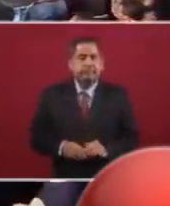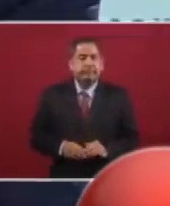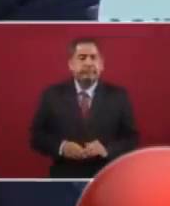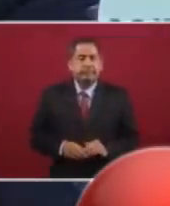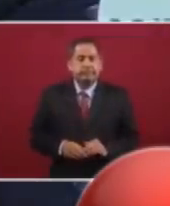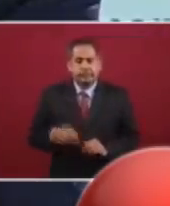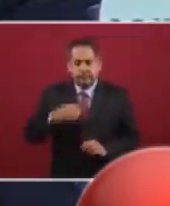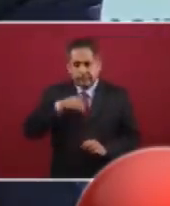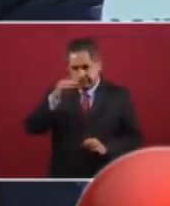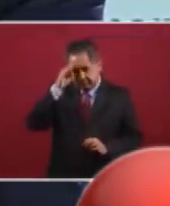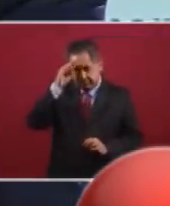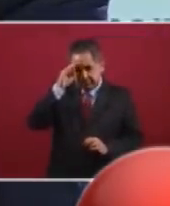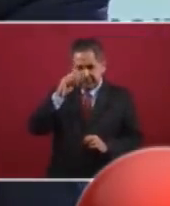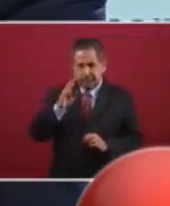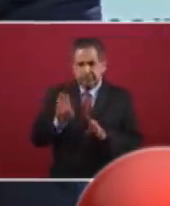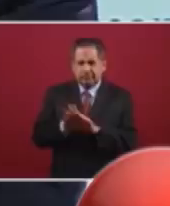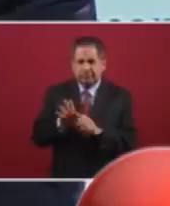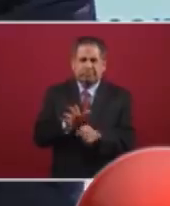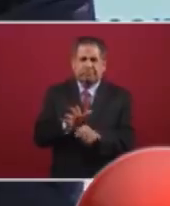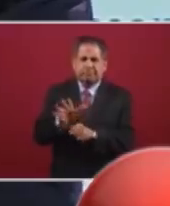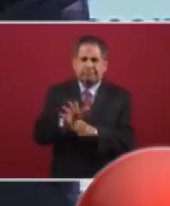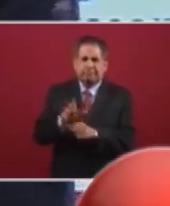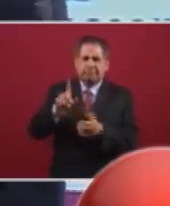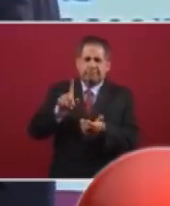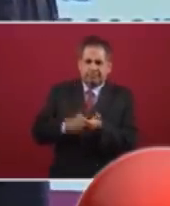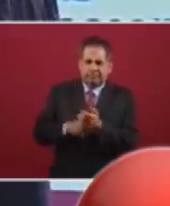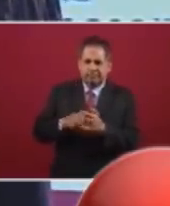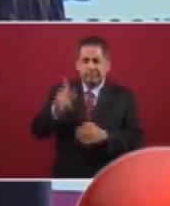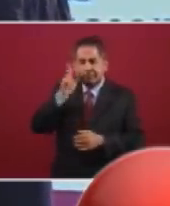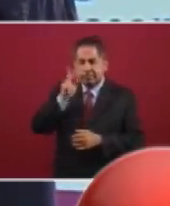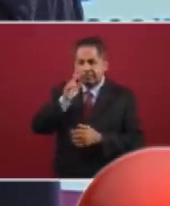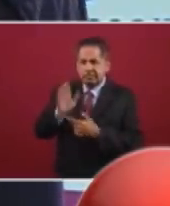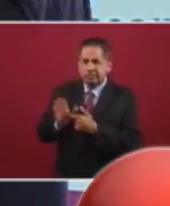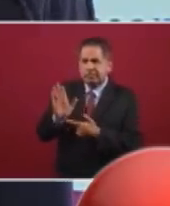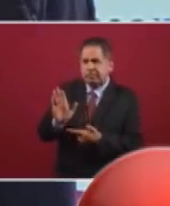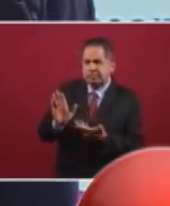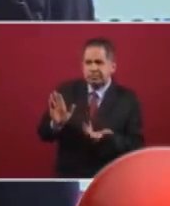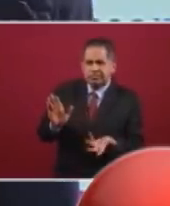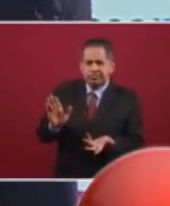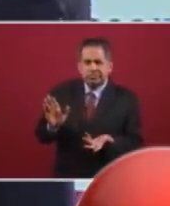consideramos que es suficiente con estas pruebas porque